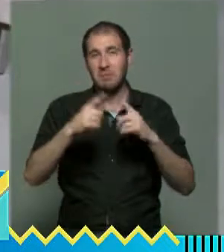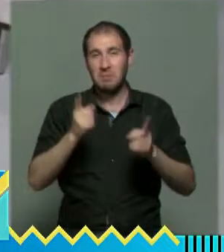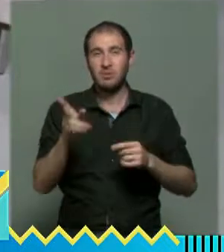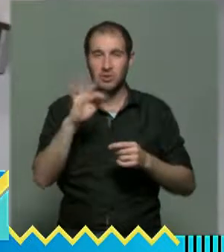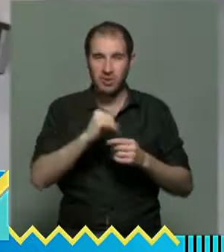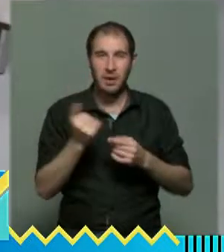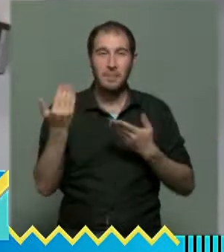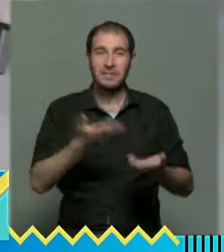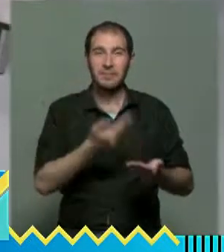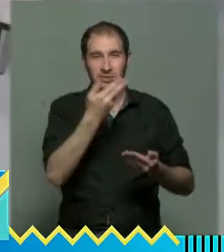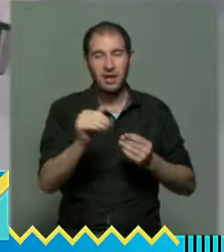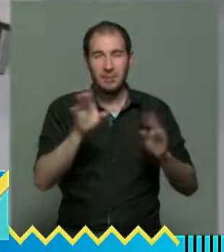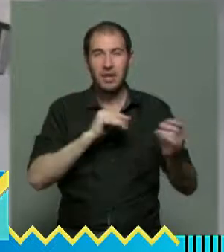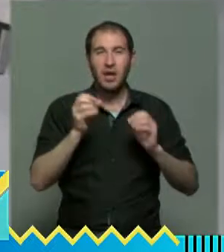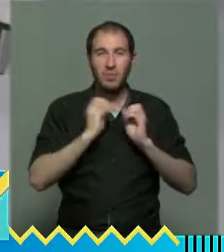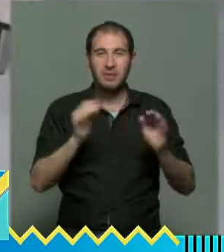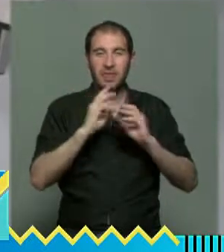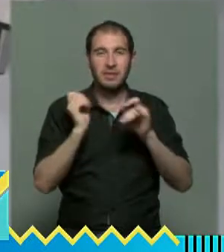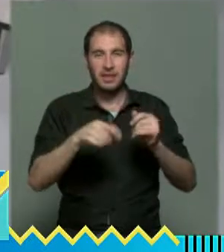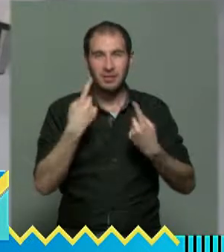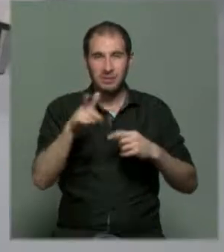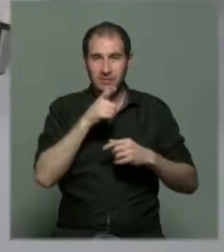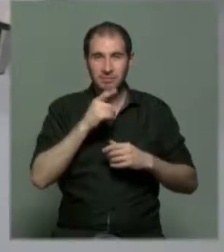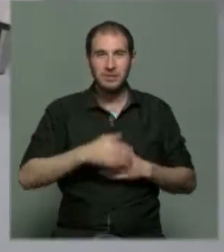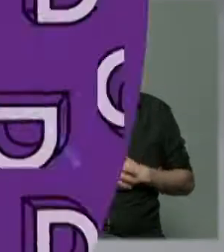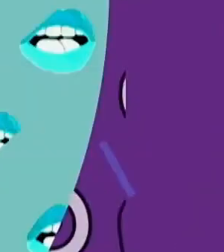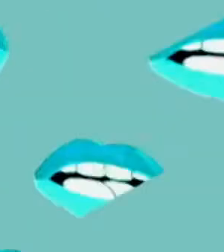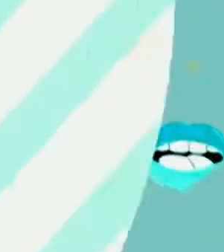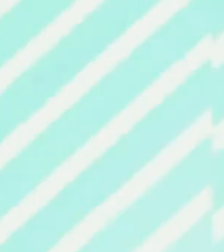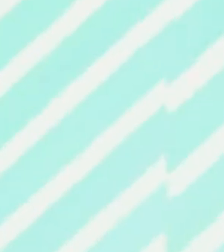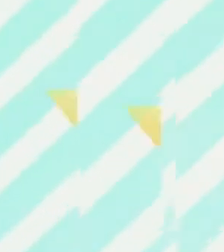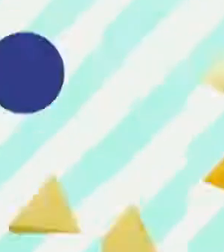días y presentamos a los invitados para dar el debate aquí en Distintos Parecidos.